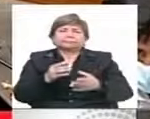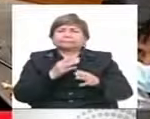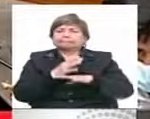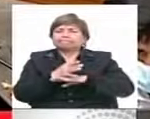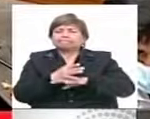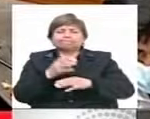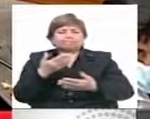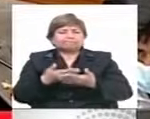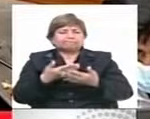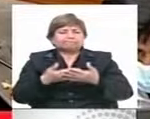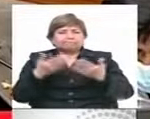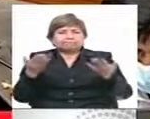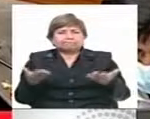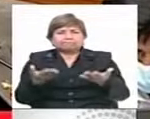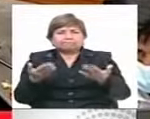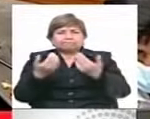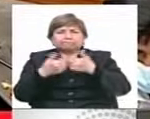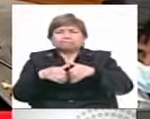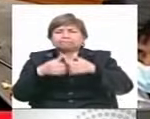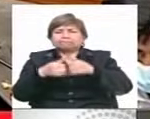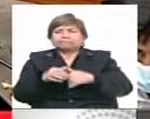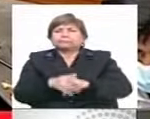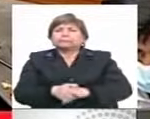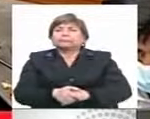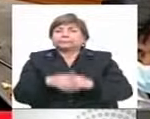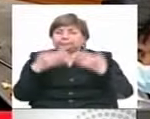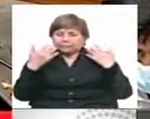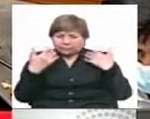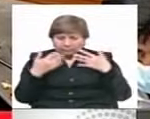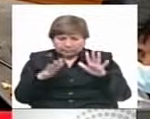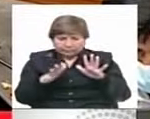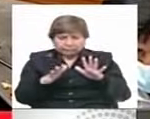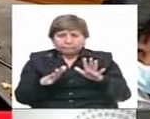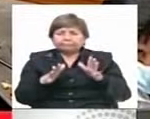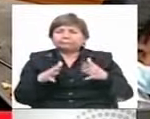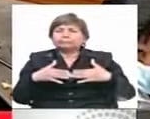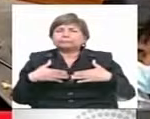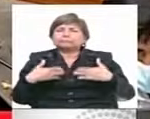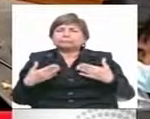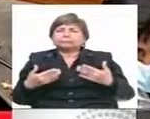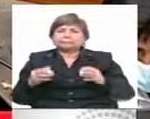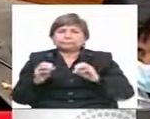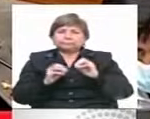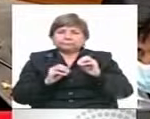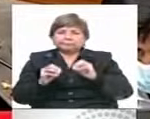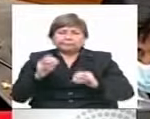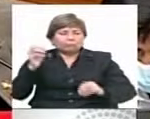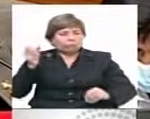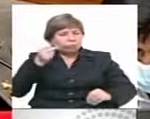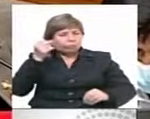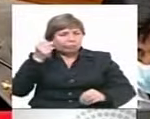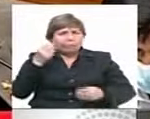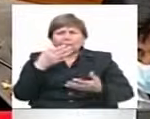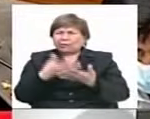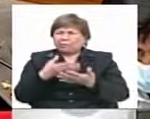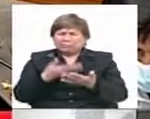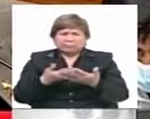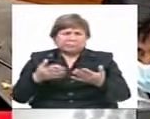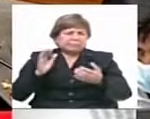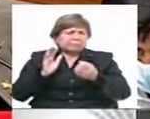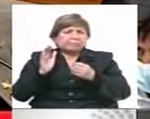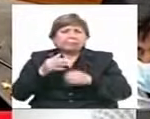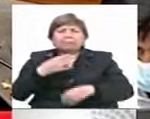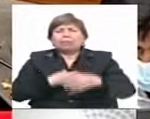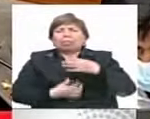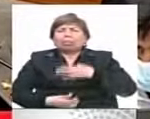estos empresarios nacionales que ya han podido usufructuar, han ganado demasiado a costa del